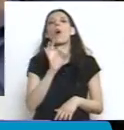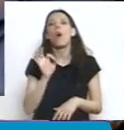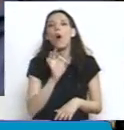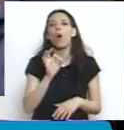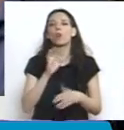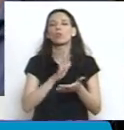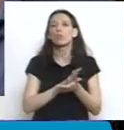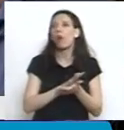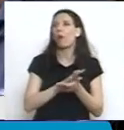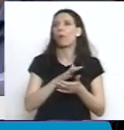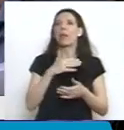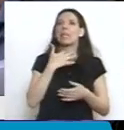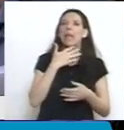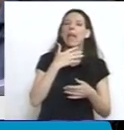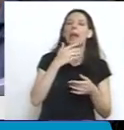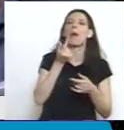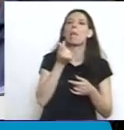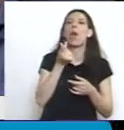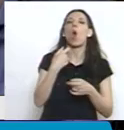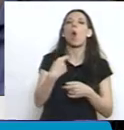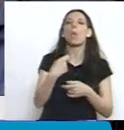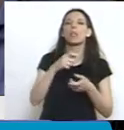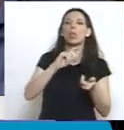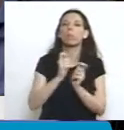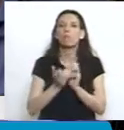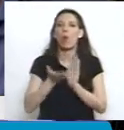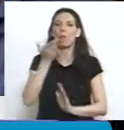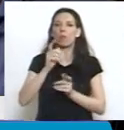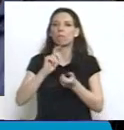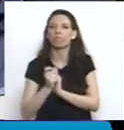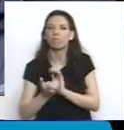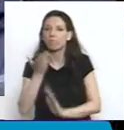la actualización de las jubilaciones.